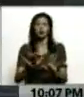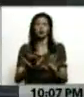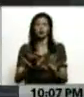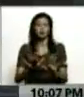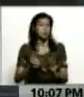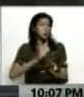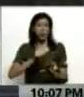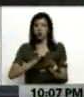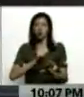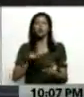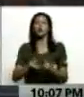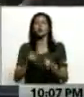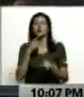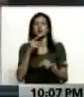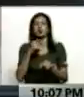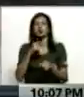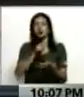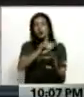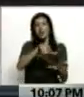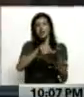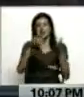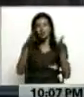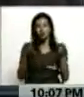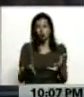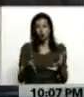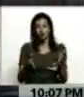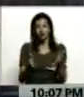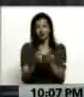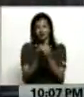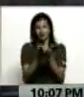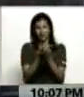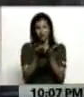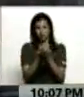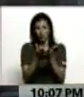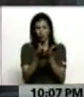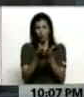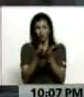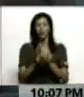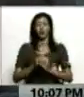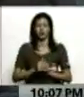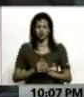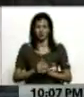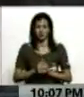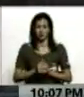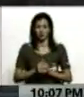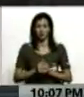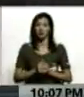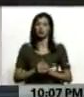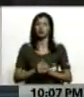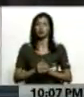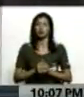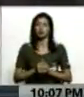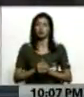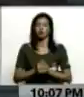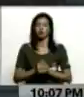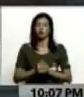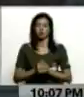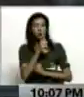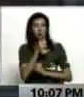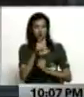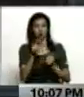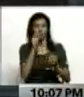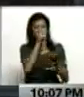sea y como recoge Rómulo Gallegos en Doña Bárbara aquella